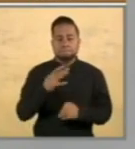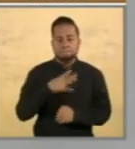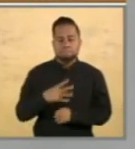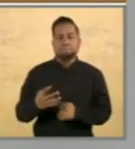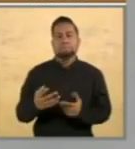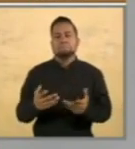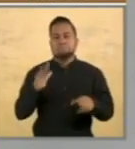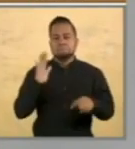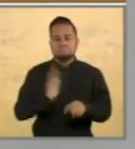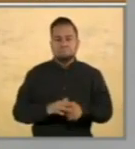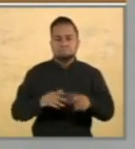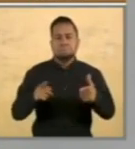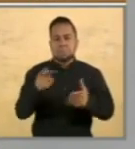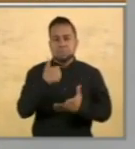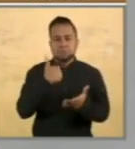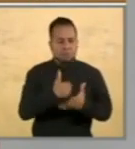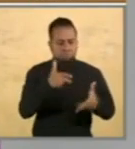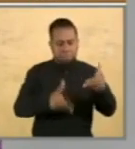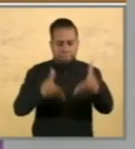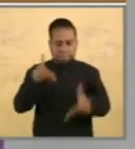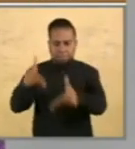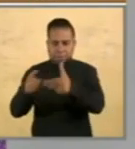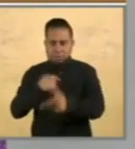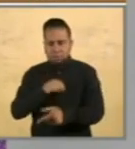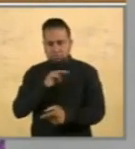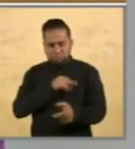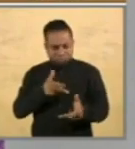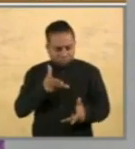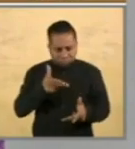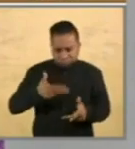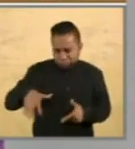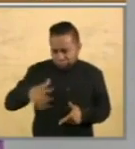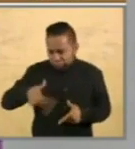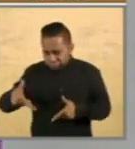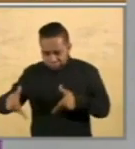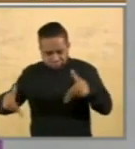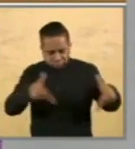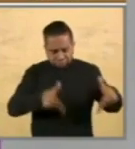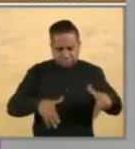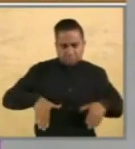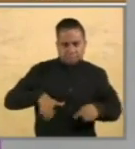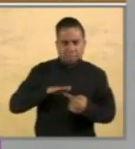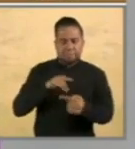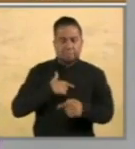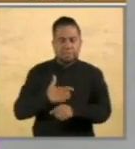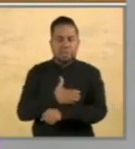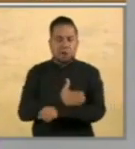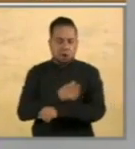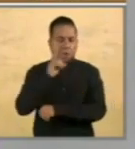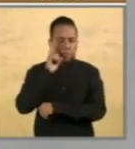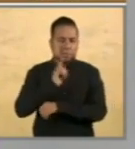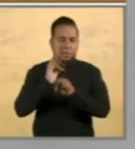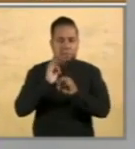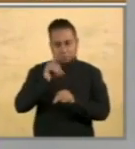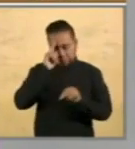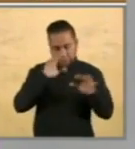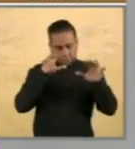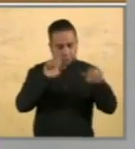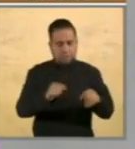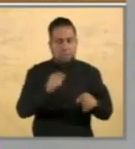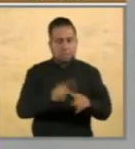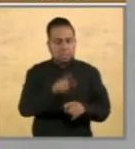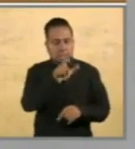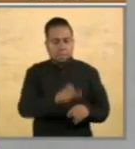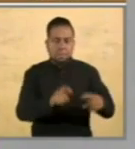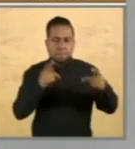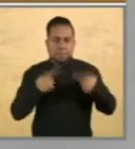más ojo en la ciudad que nos permite dar un seguimiento como este que presentó nuestra compañera de la detención de una